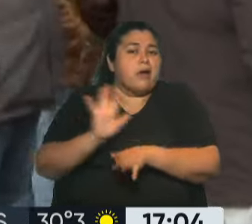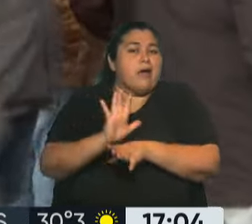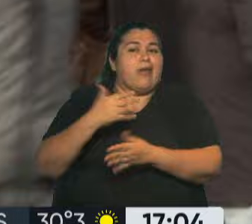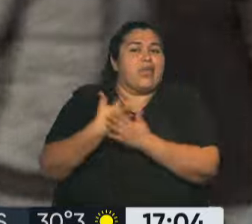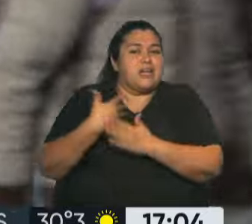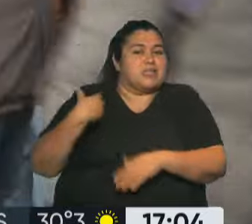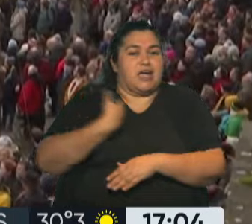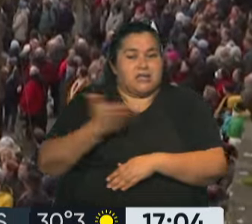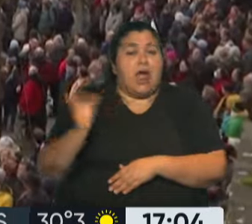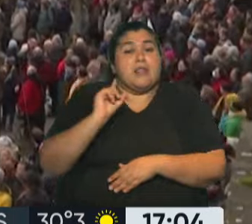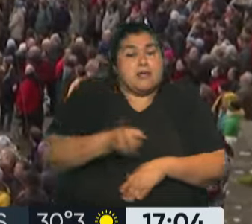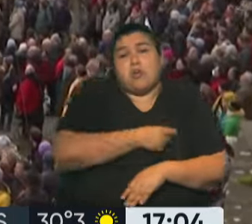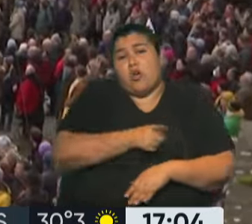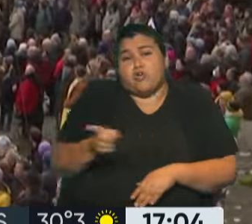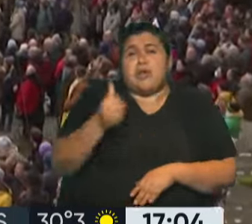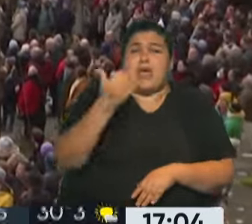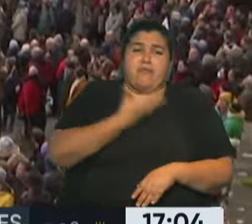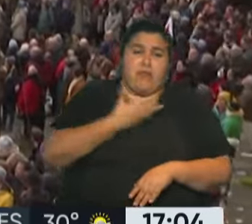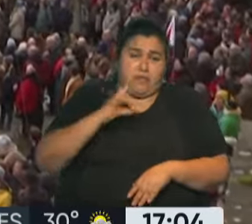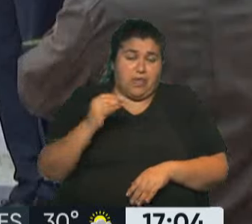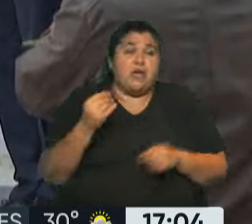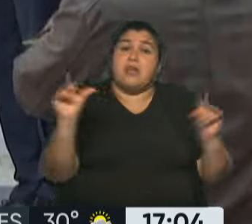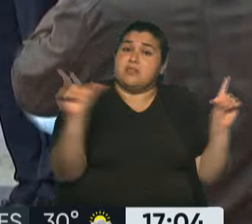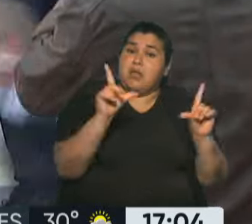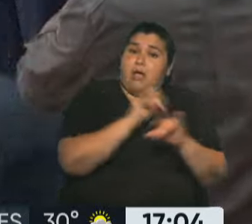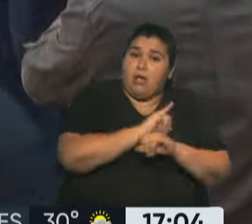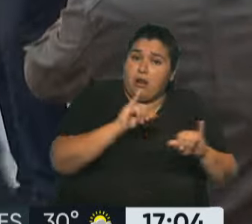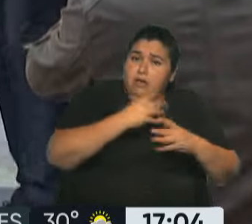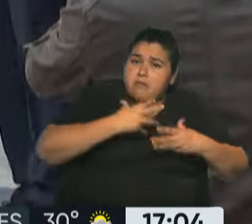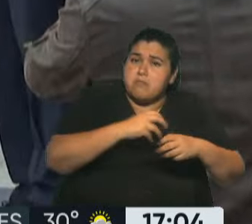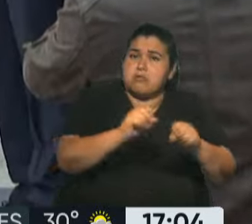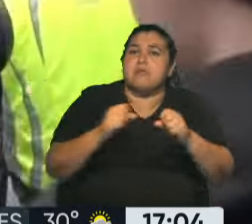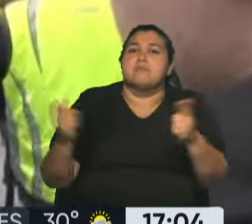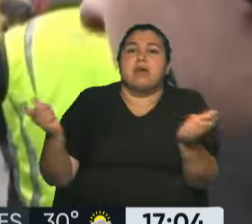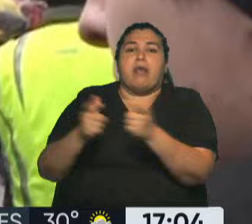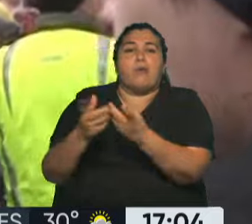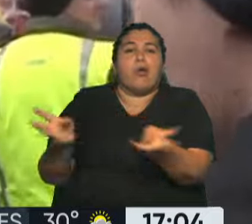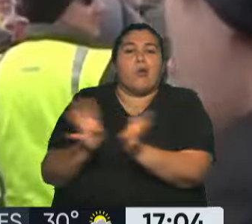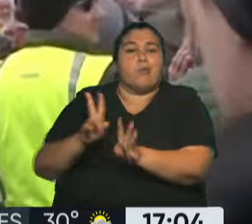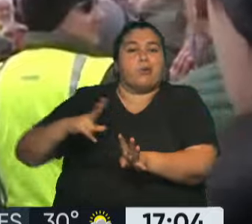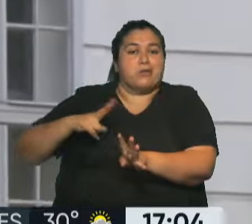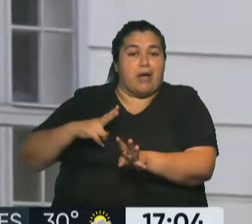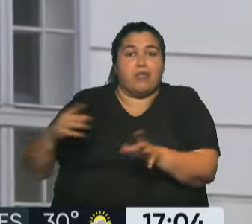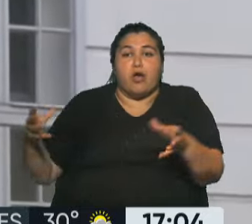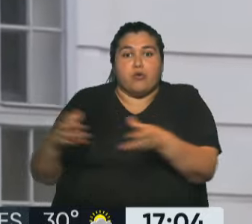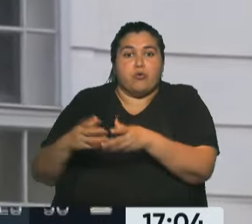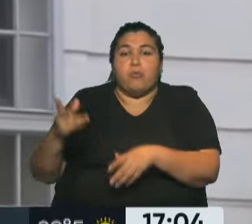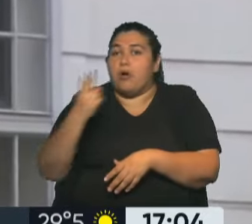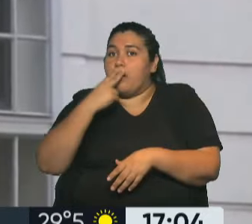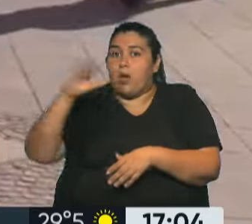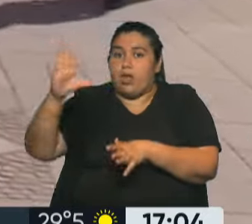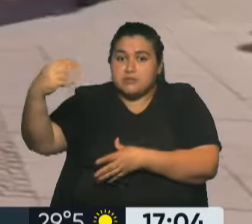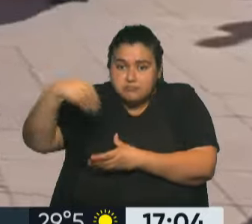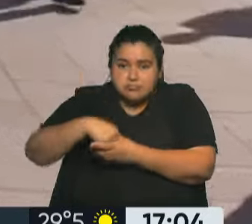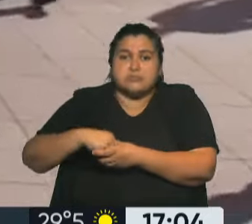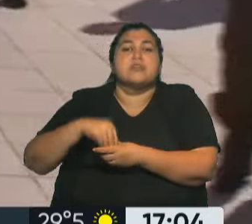contra AfD, luego de que la prensa revelara una reunión secreta entre sus dirigentes con grupos neonazis y empresarios para